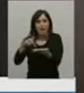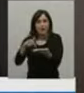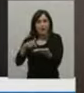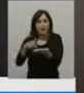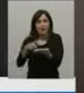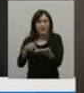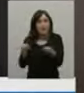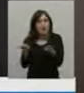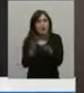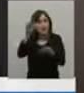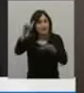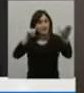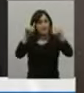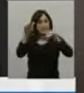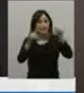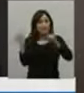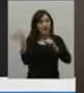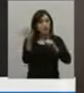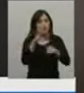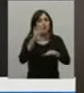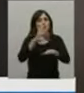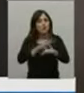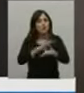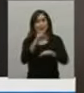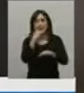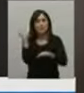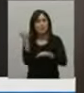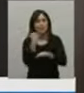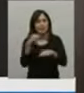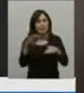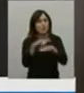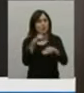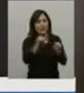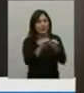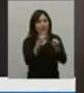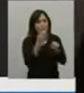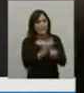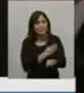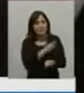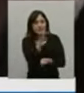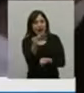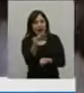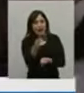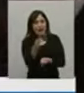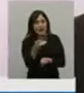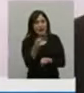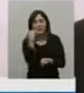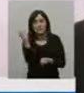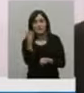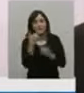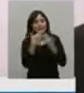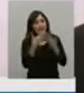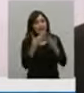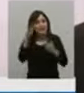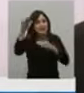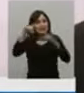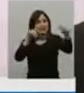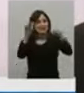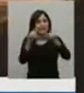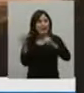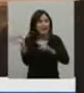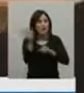estoy convocando, inclusive a partir de esta entrevista que están haciendo ustedes. Así que, y la idea no es solo convocarlo por este